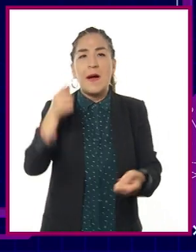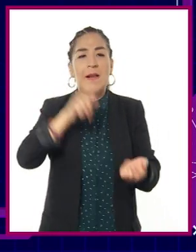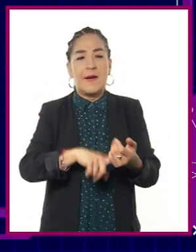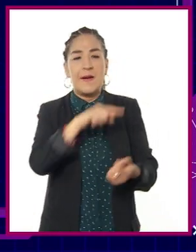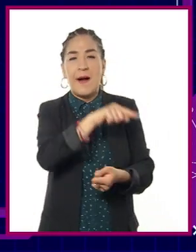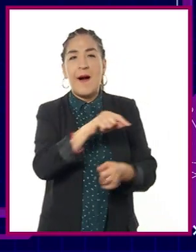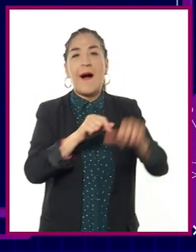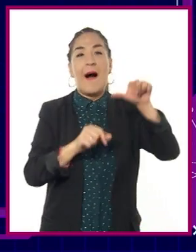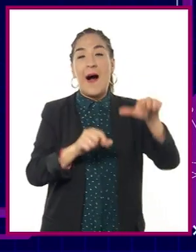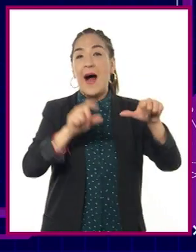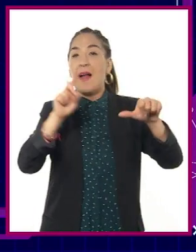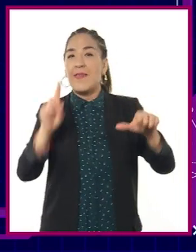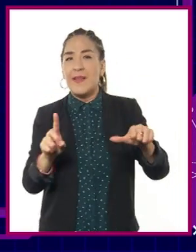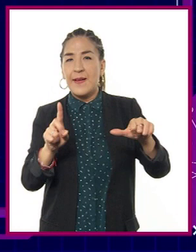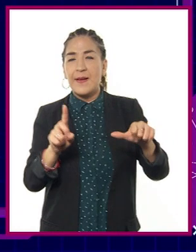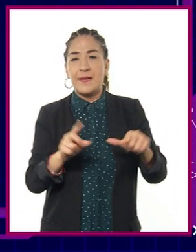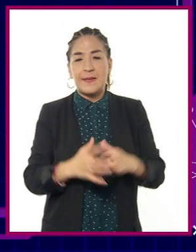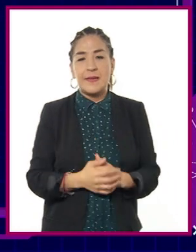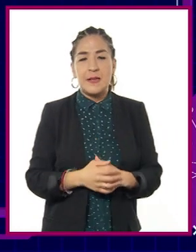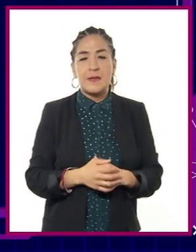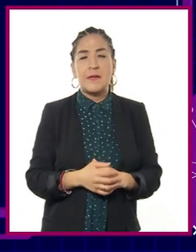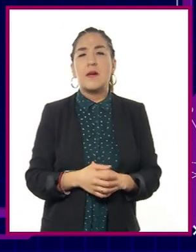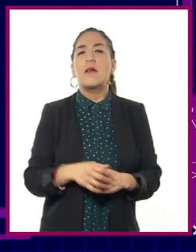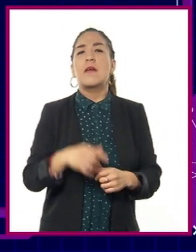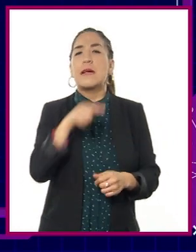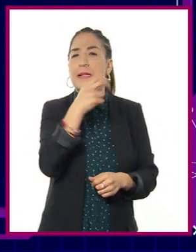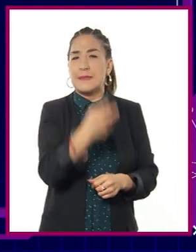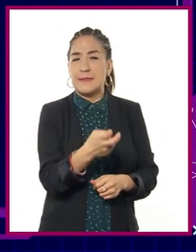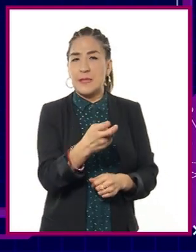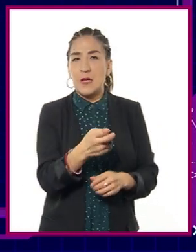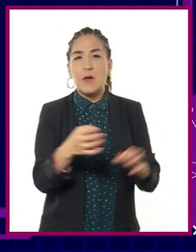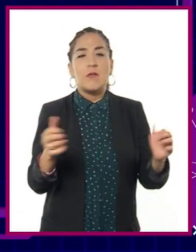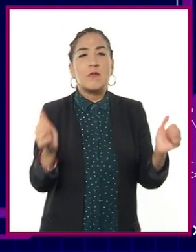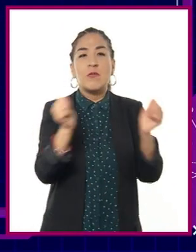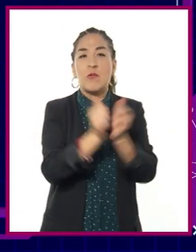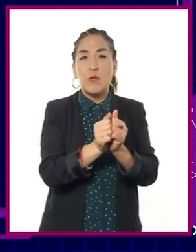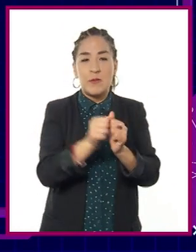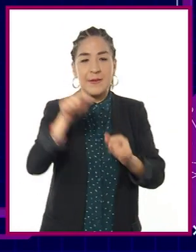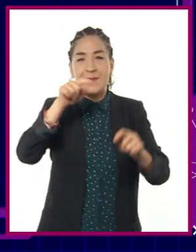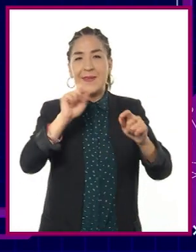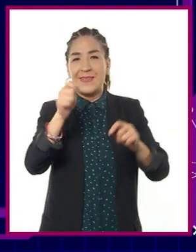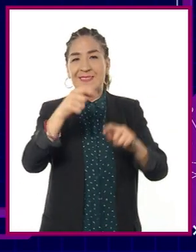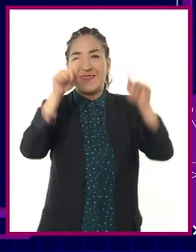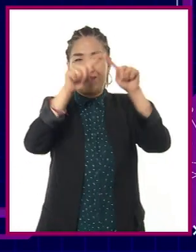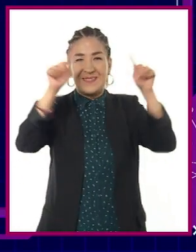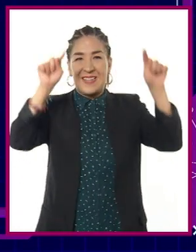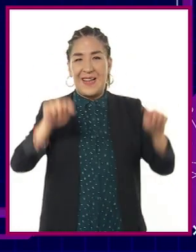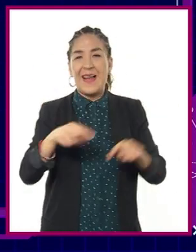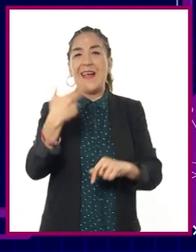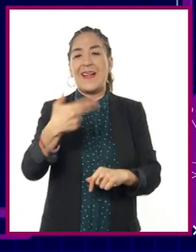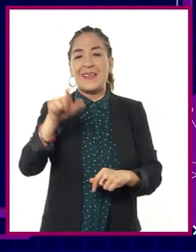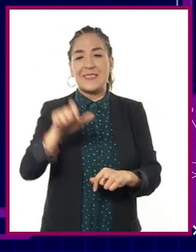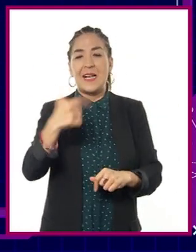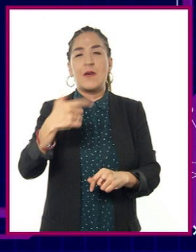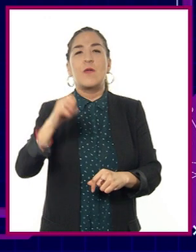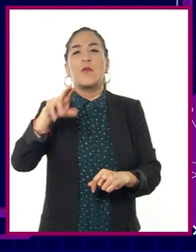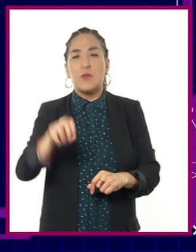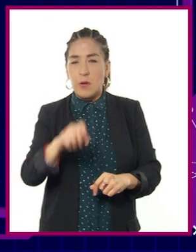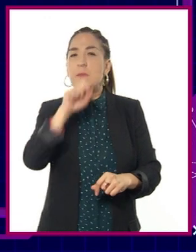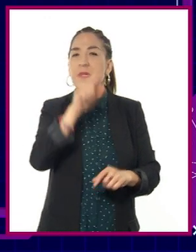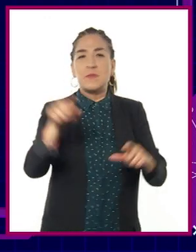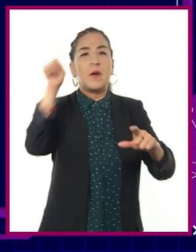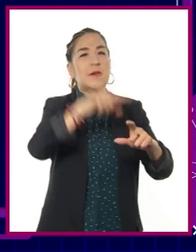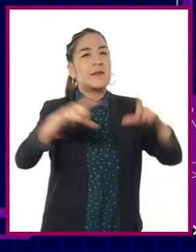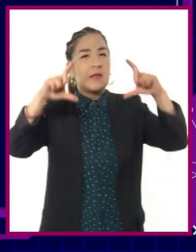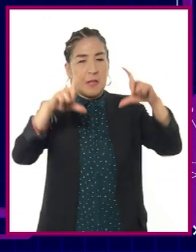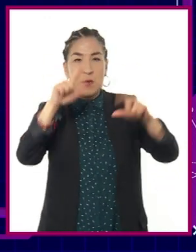segmento AD con respecto al hexágono y a la circunferencia.